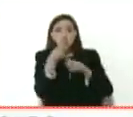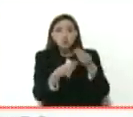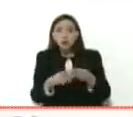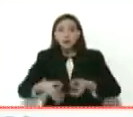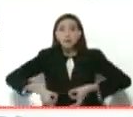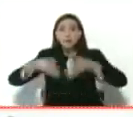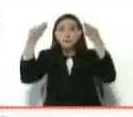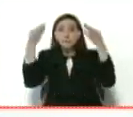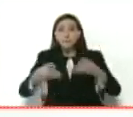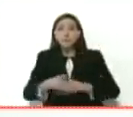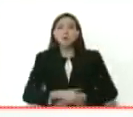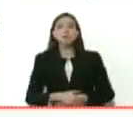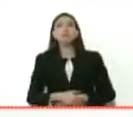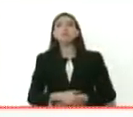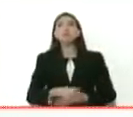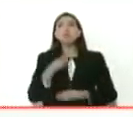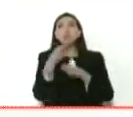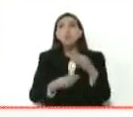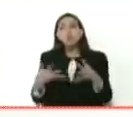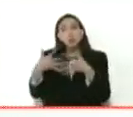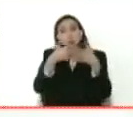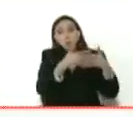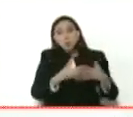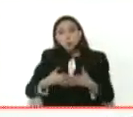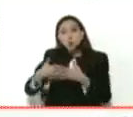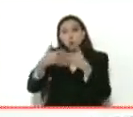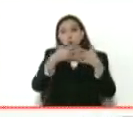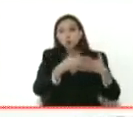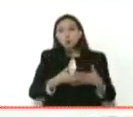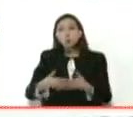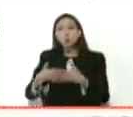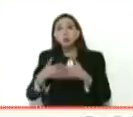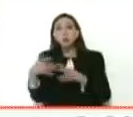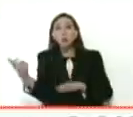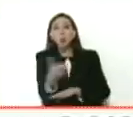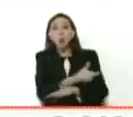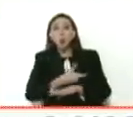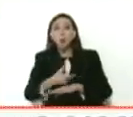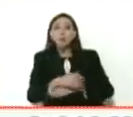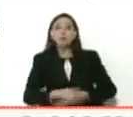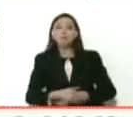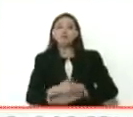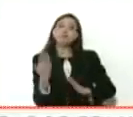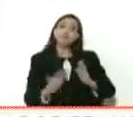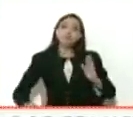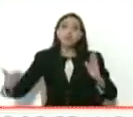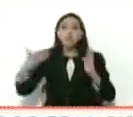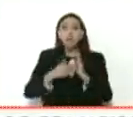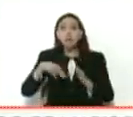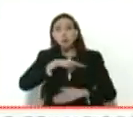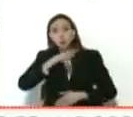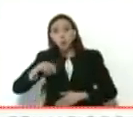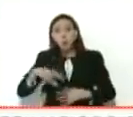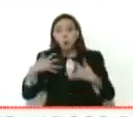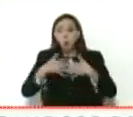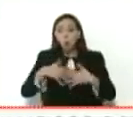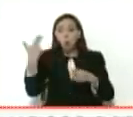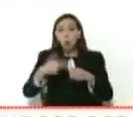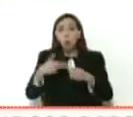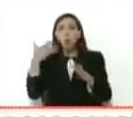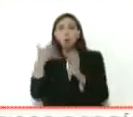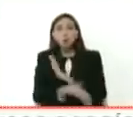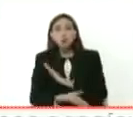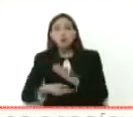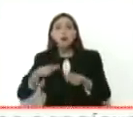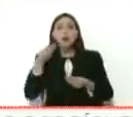al gobierno de los estados unidos de norteamérica para con ello agredir a nuestra industria petrolera a través de la imposición